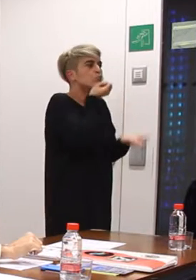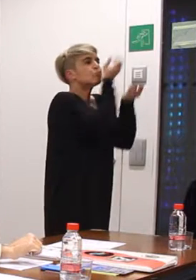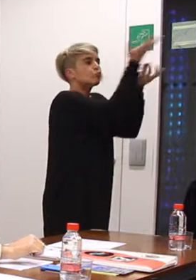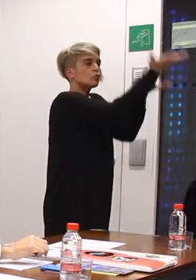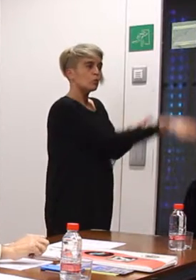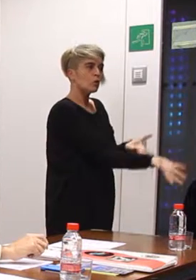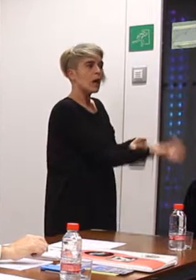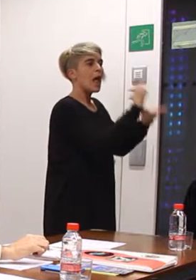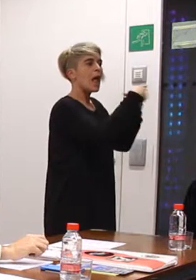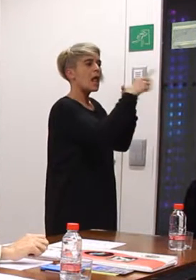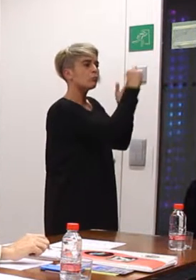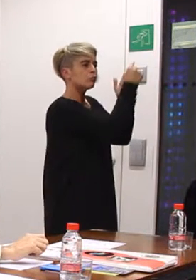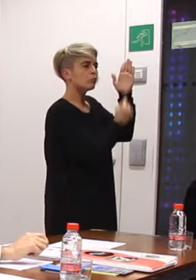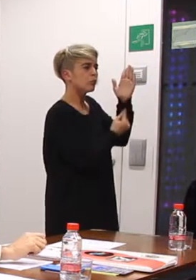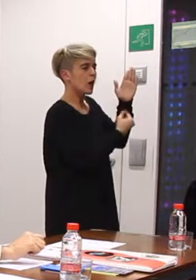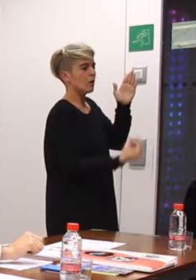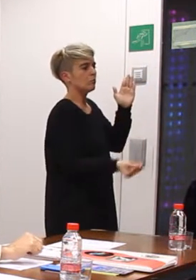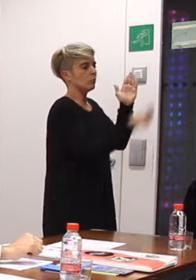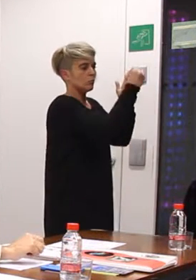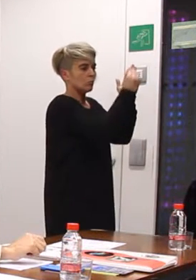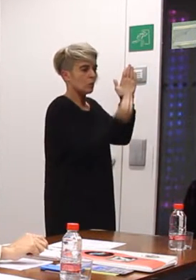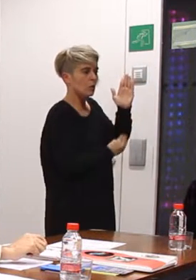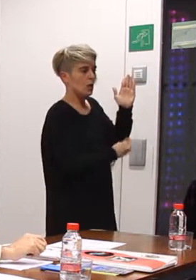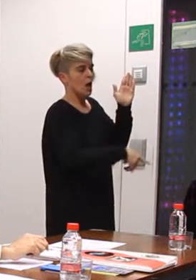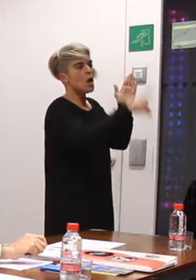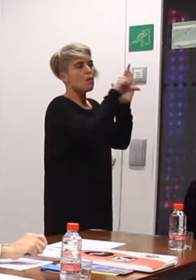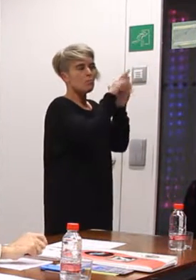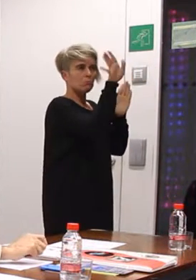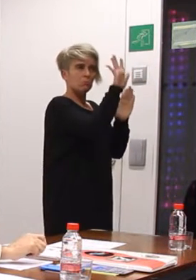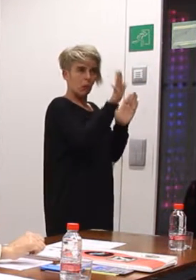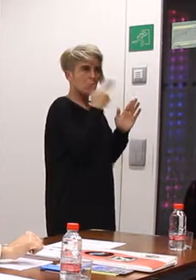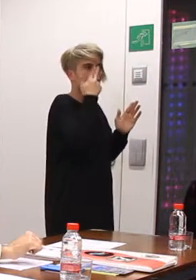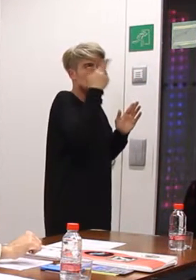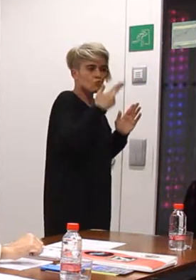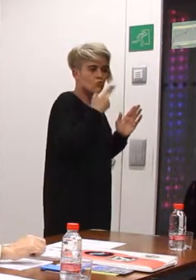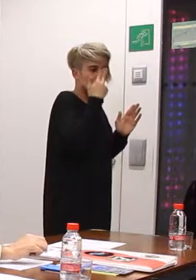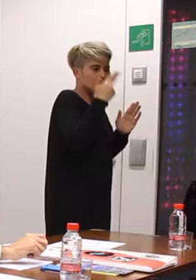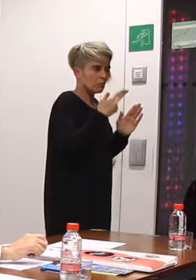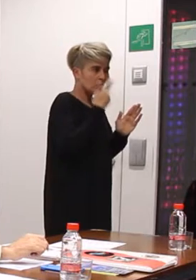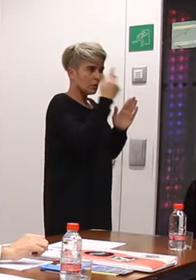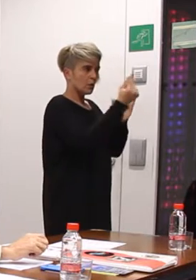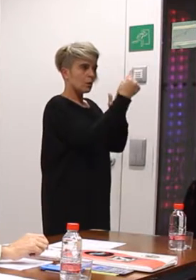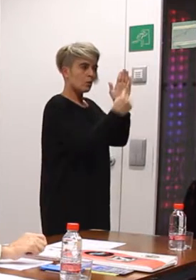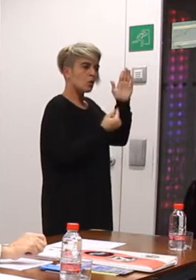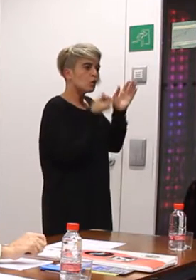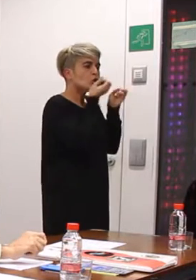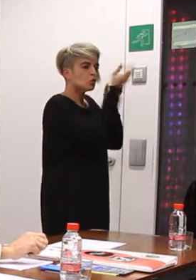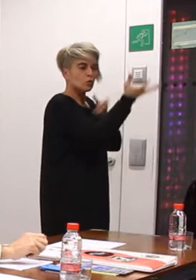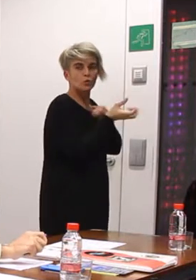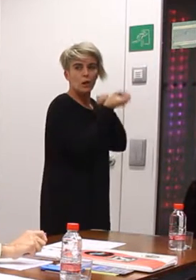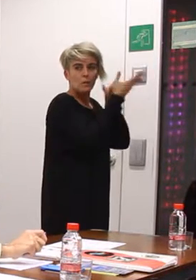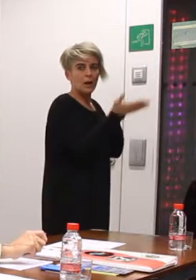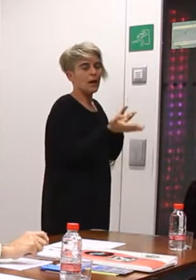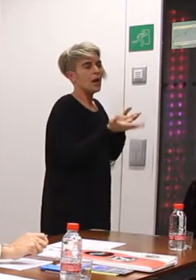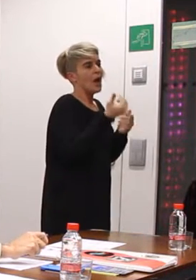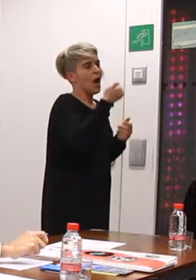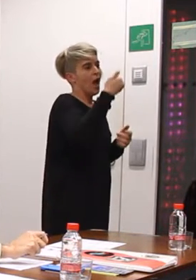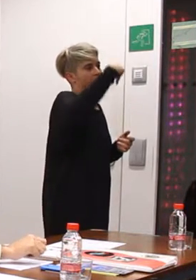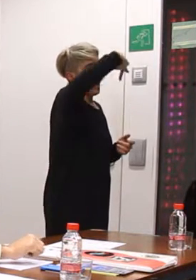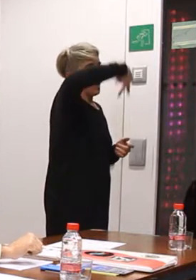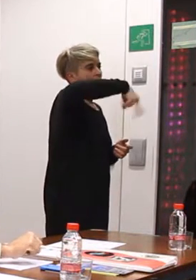elementos a la ley, ¿no? Y que parecieron muy interesantes los aspectos que contaron. Y con nosotros está